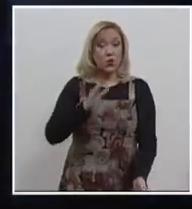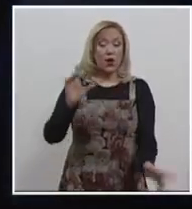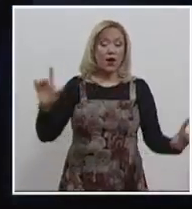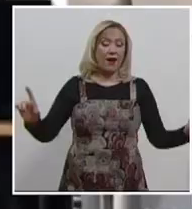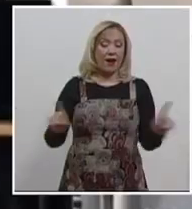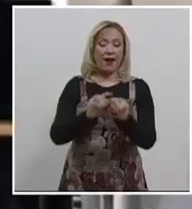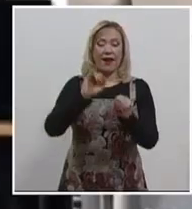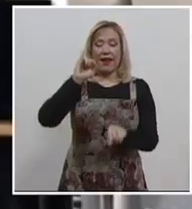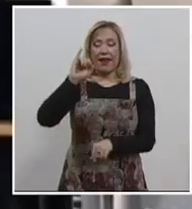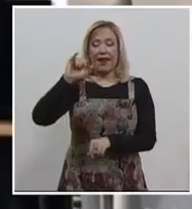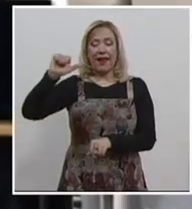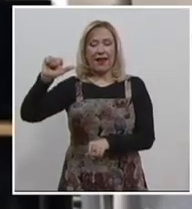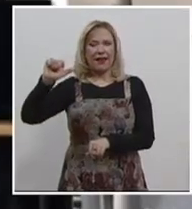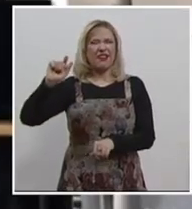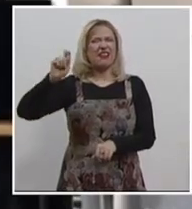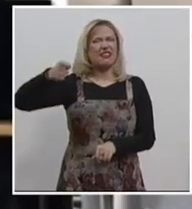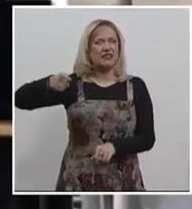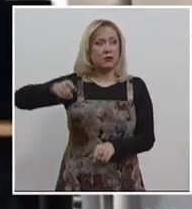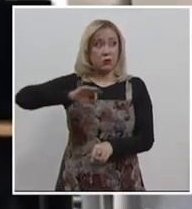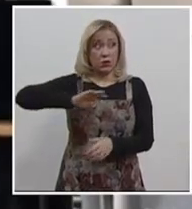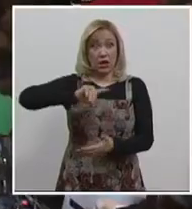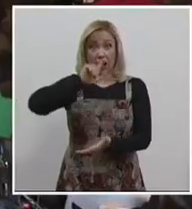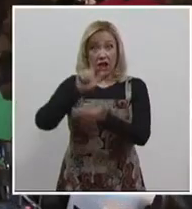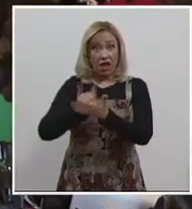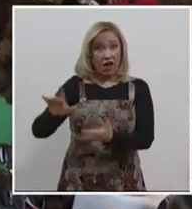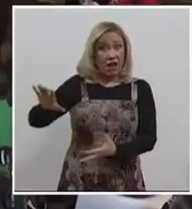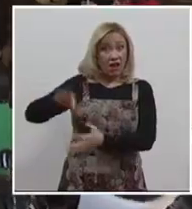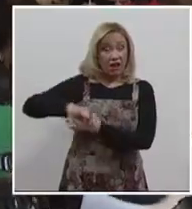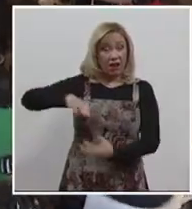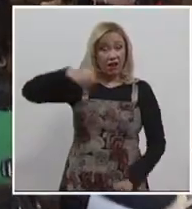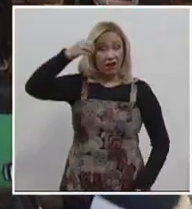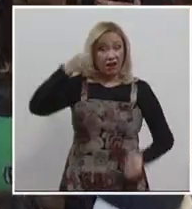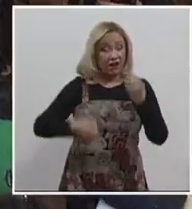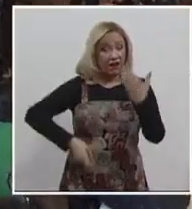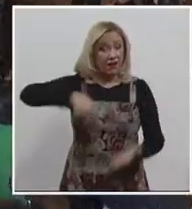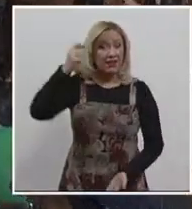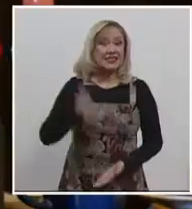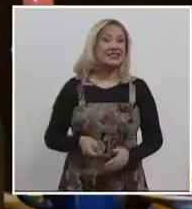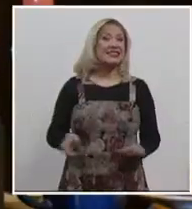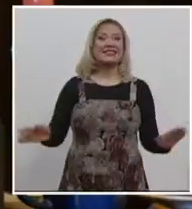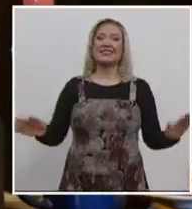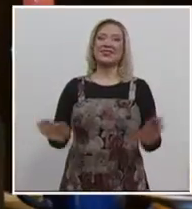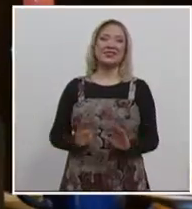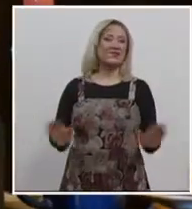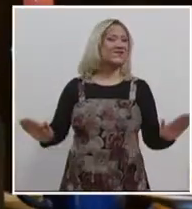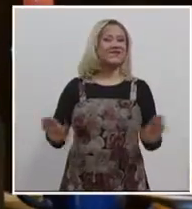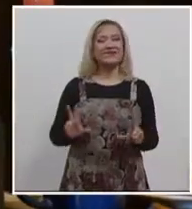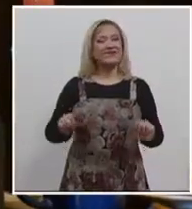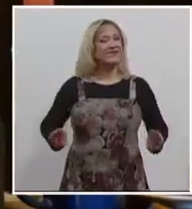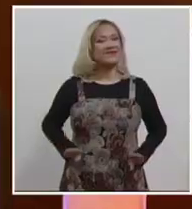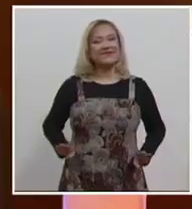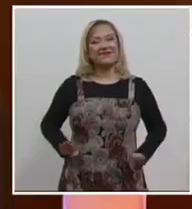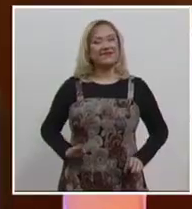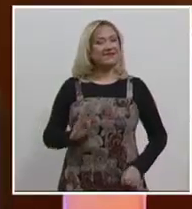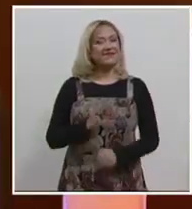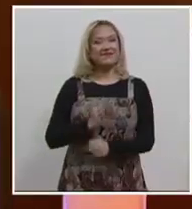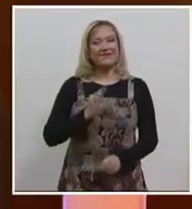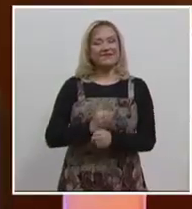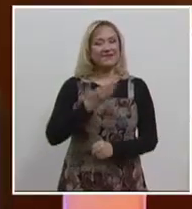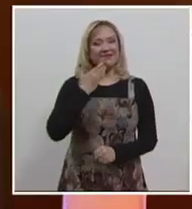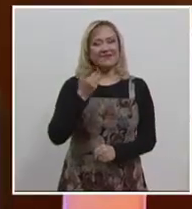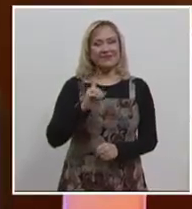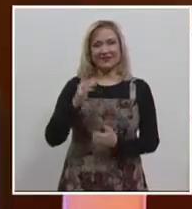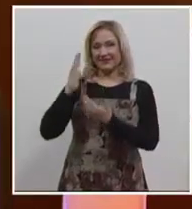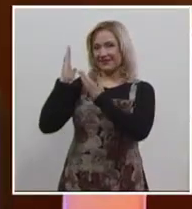para interpretar leyes o emitir sentencias. Así lo señalaron la ministra Ana Margarita Ríos Farjat y el ministro